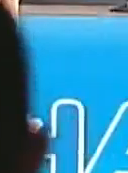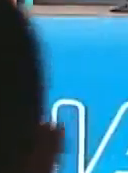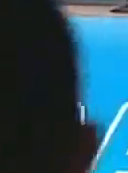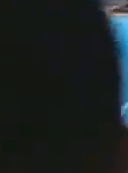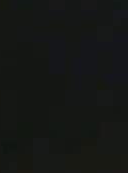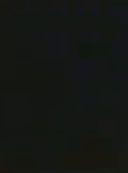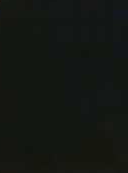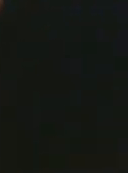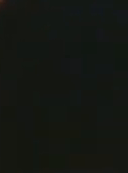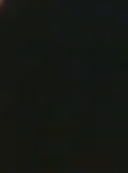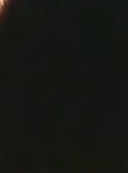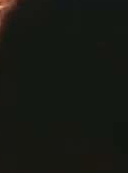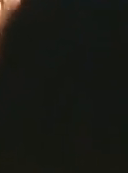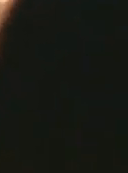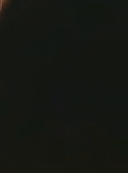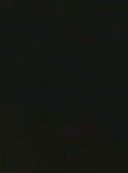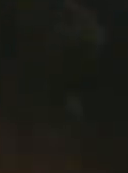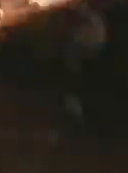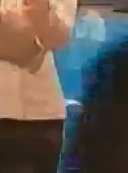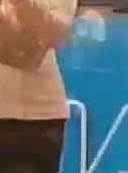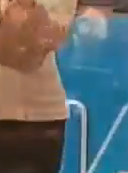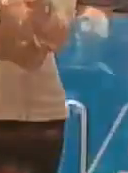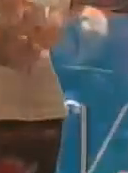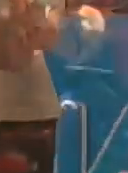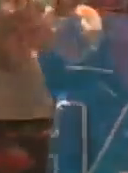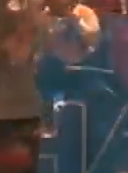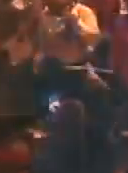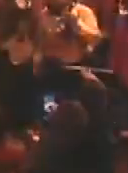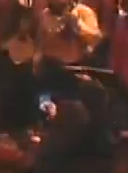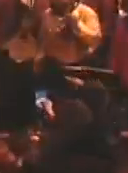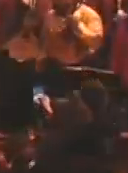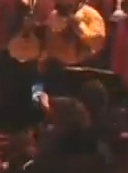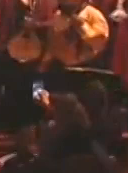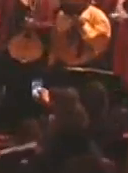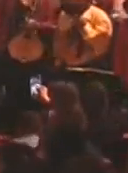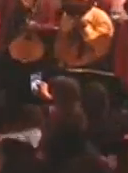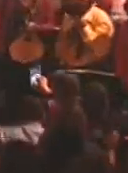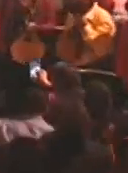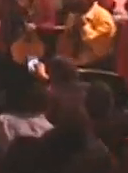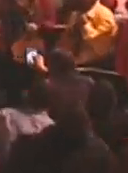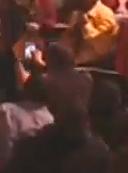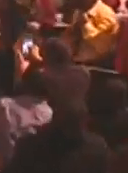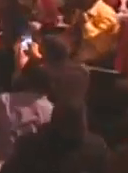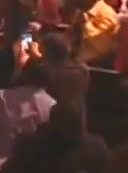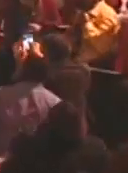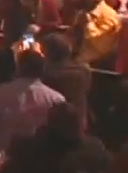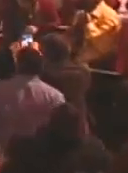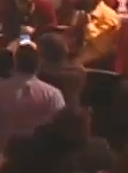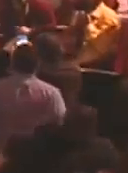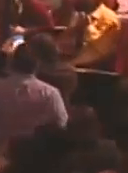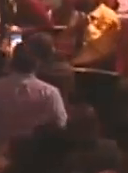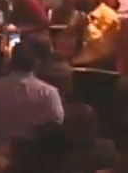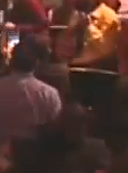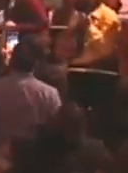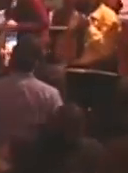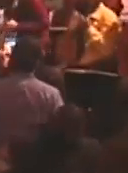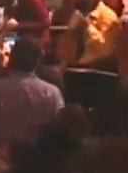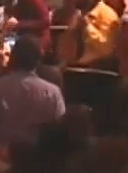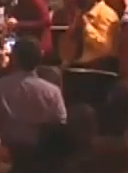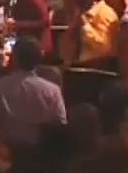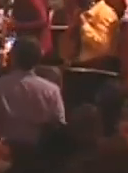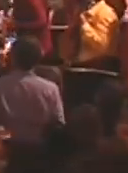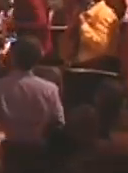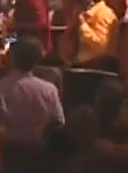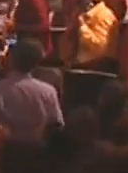Clausura del coloquio internacional del Bicentenario de Pichincha, episodio militar clave en la campaña de la liberación del sur que ideó